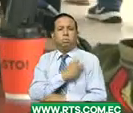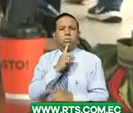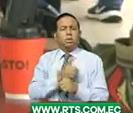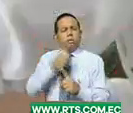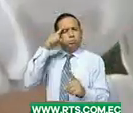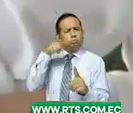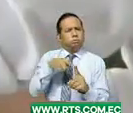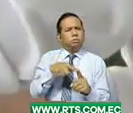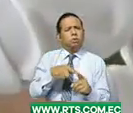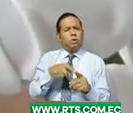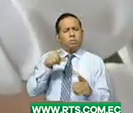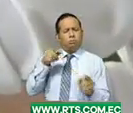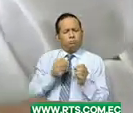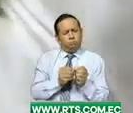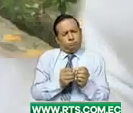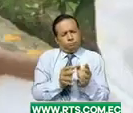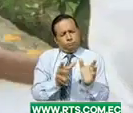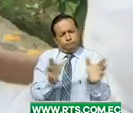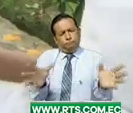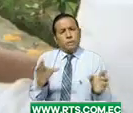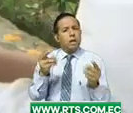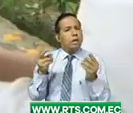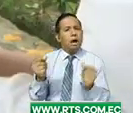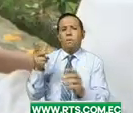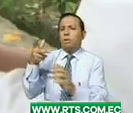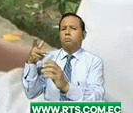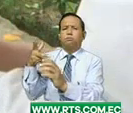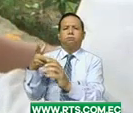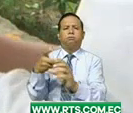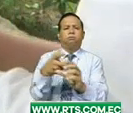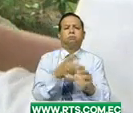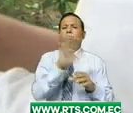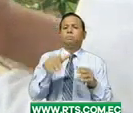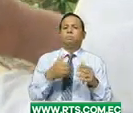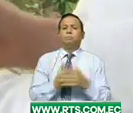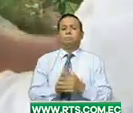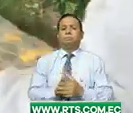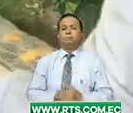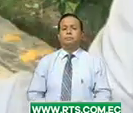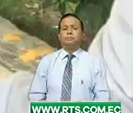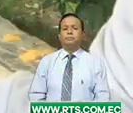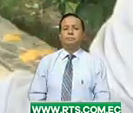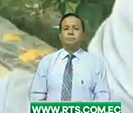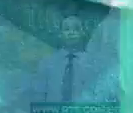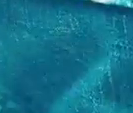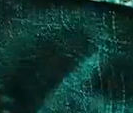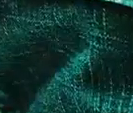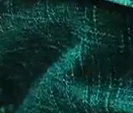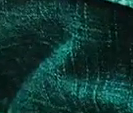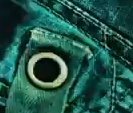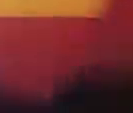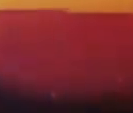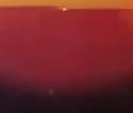completa sea inoculada lo más pronto, informó Richard Ceballos.